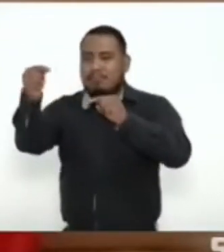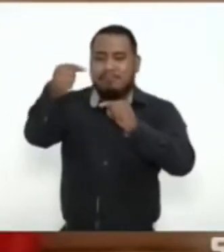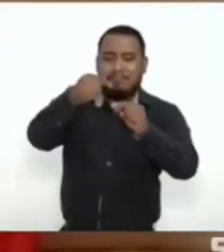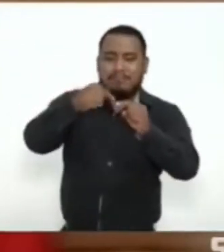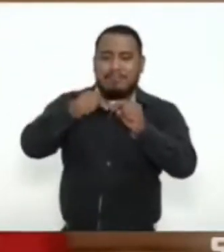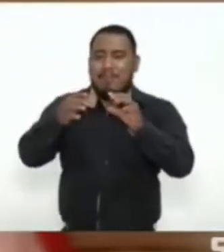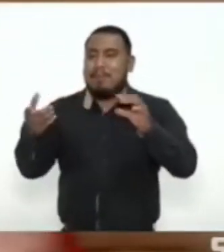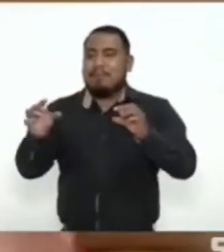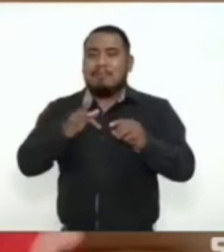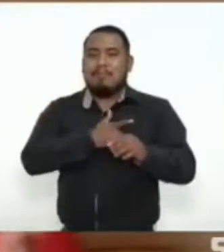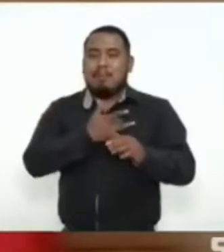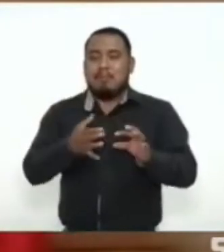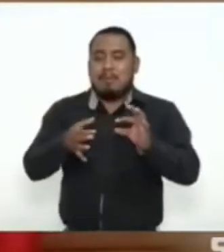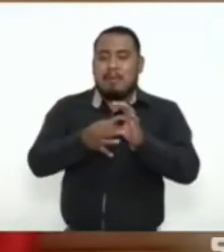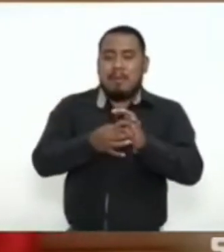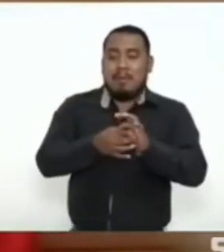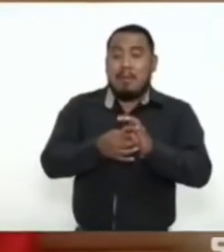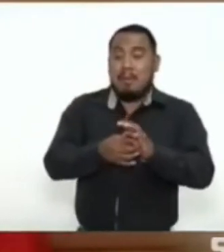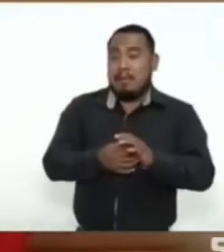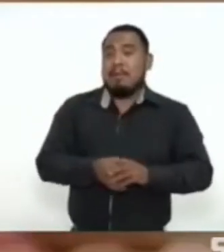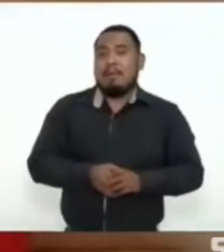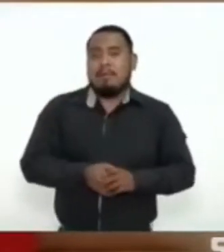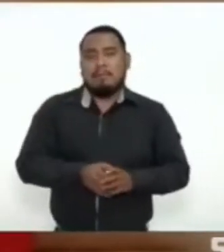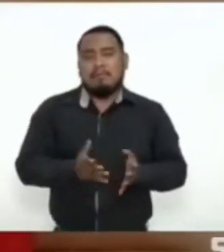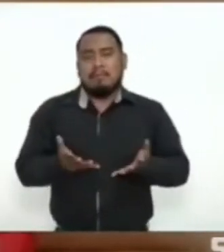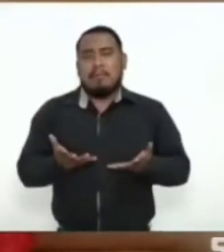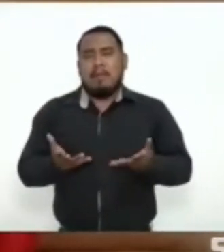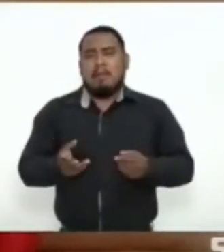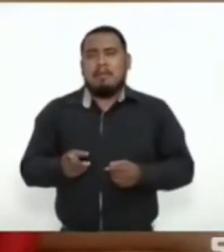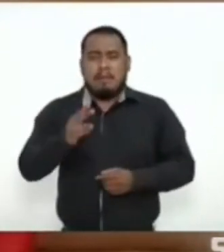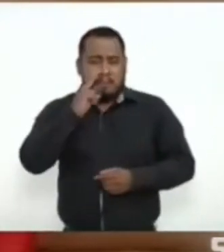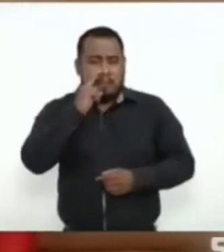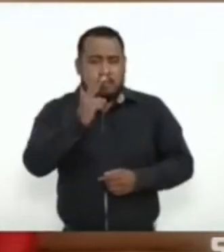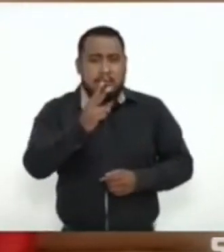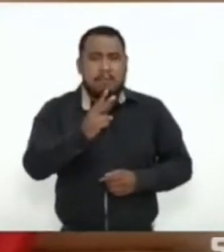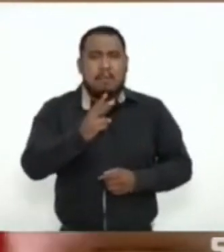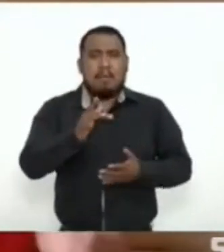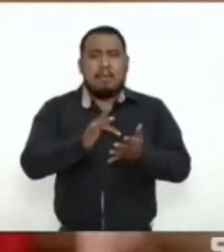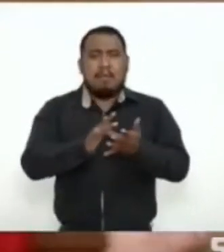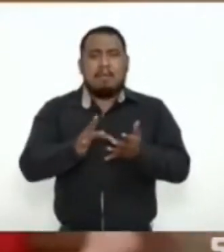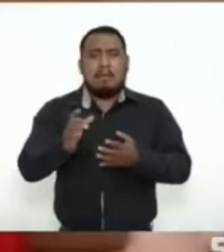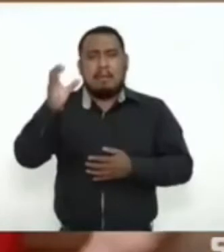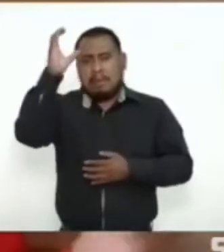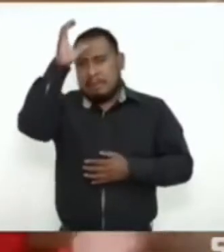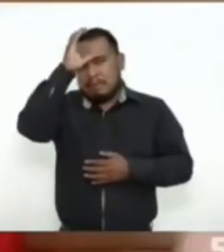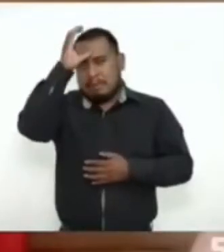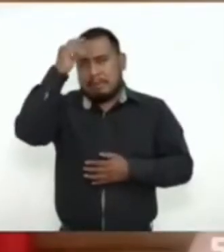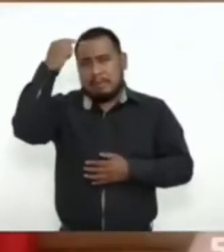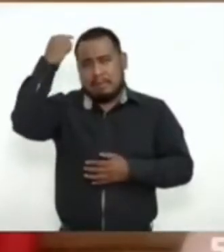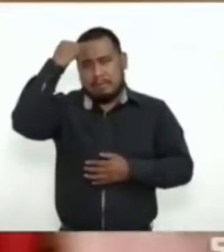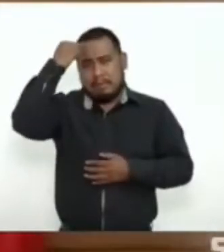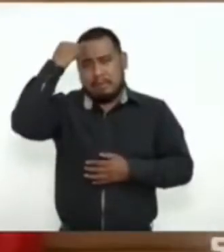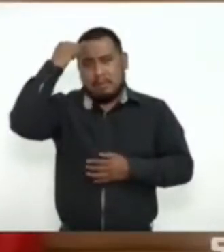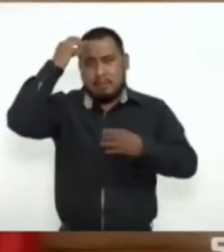así. Hemos tenido que aprender así. Y se ha descubierto, gracias a las neurociencias, que nuestro cerebro es